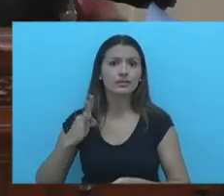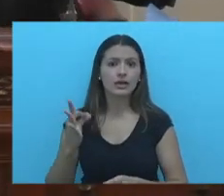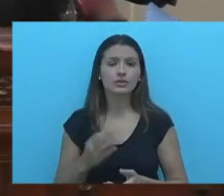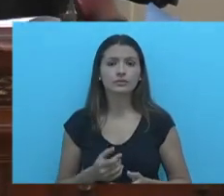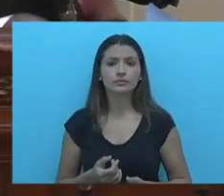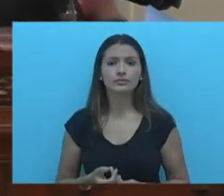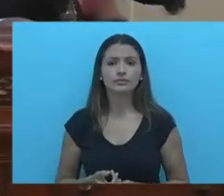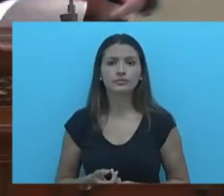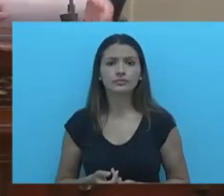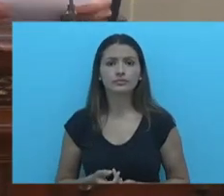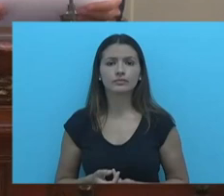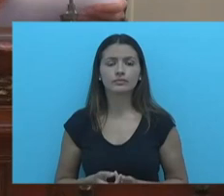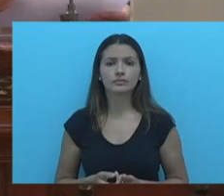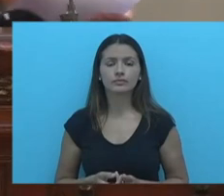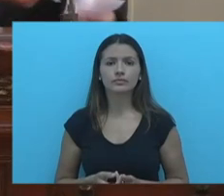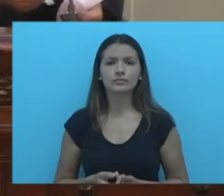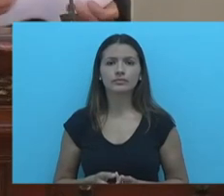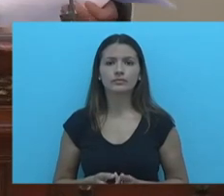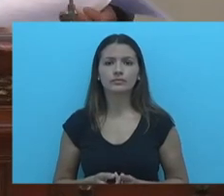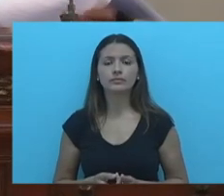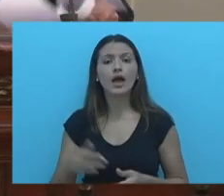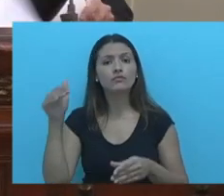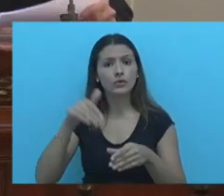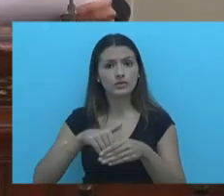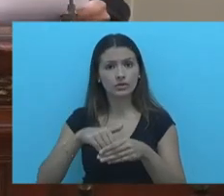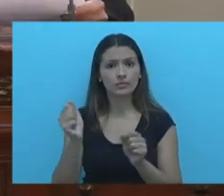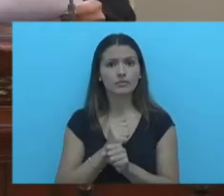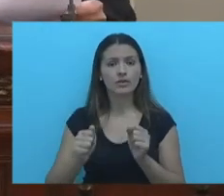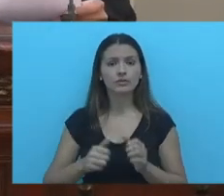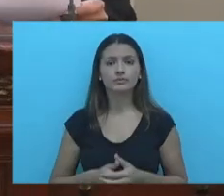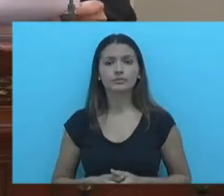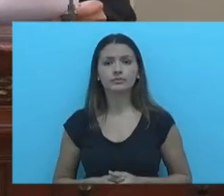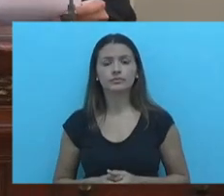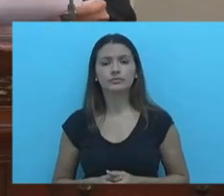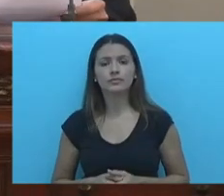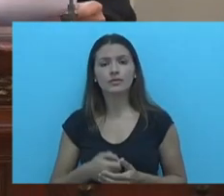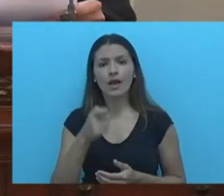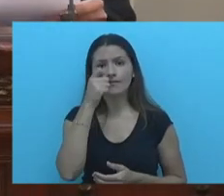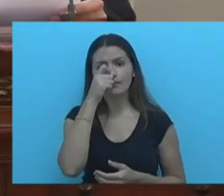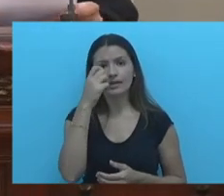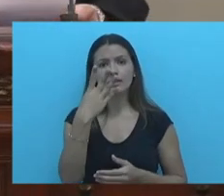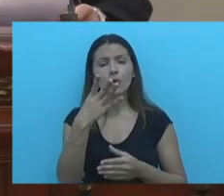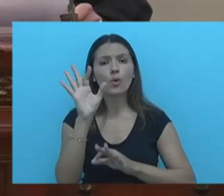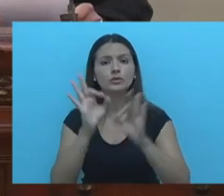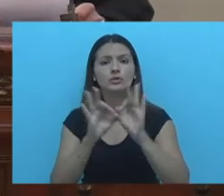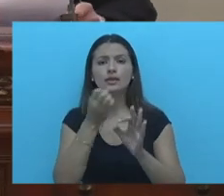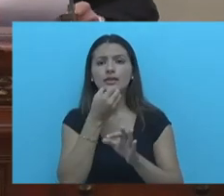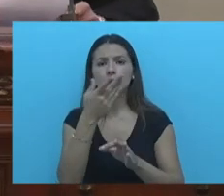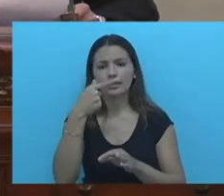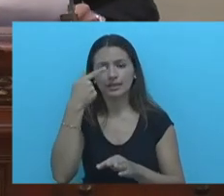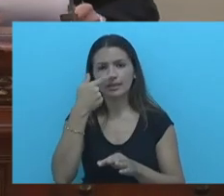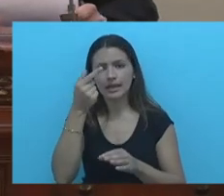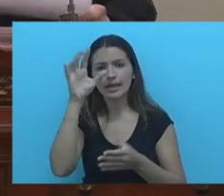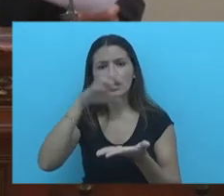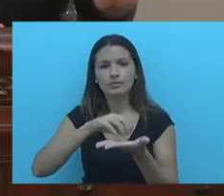2018. A votación el tratamiento sobre tablas, aprobado. A votación el proyecto, aprobado. 24 proyectos de declaración de interés de esta